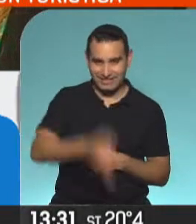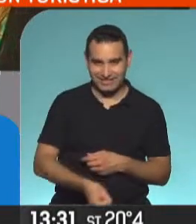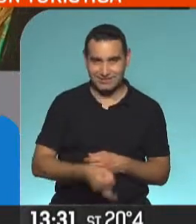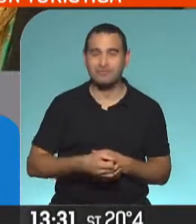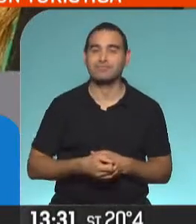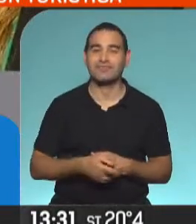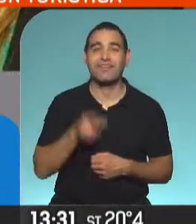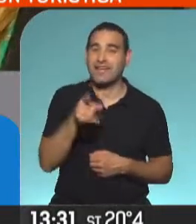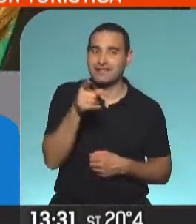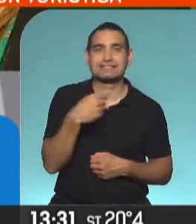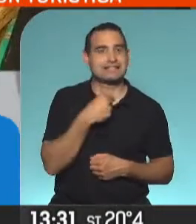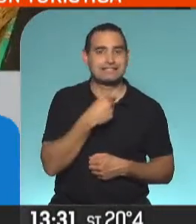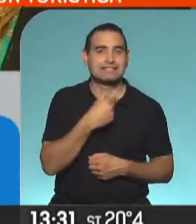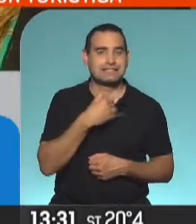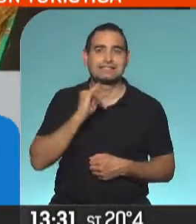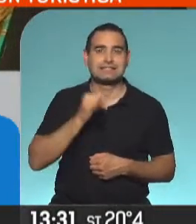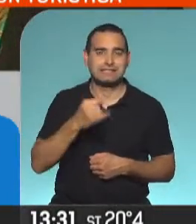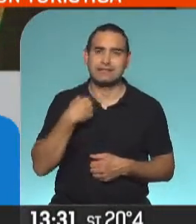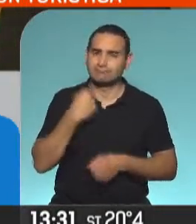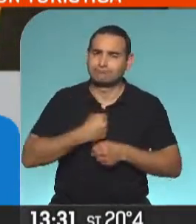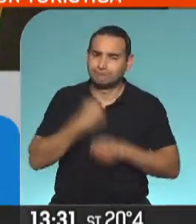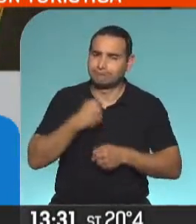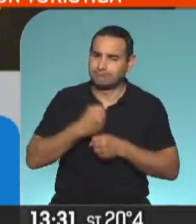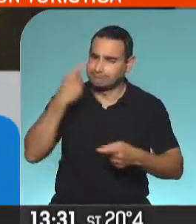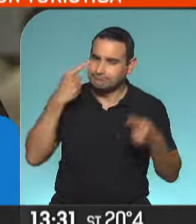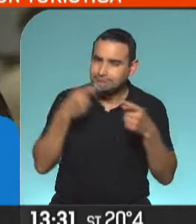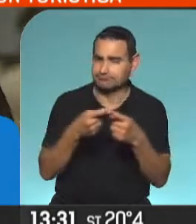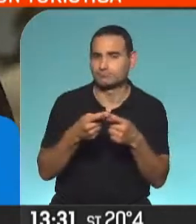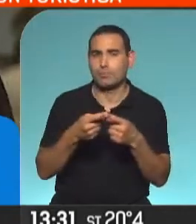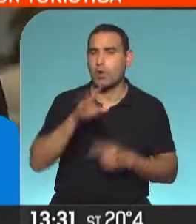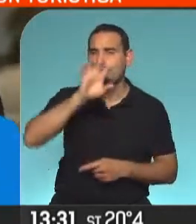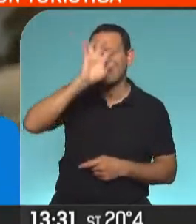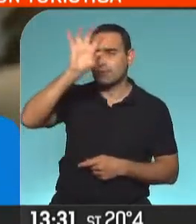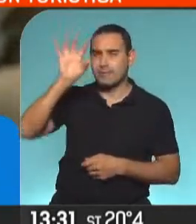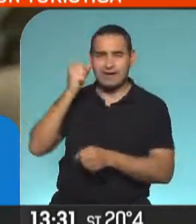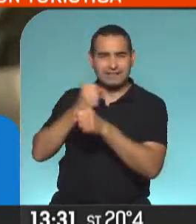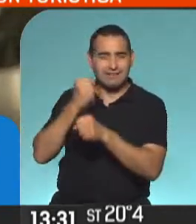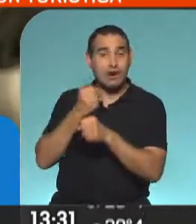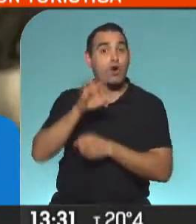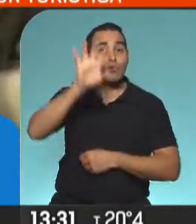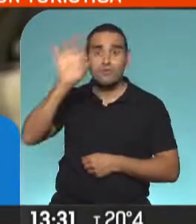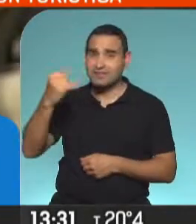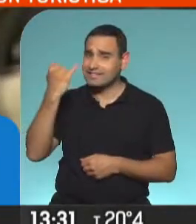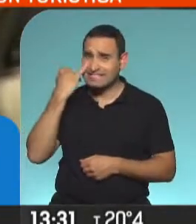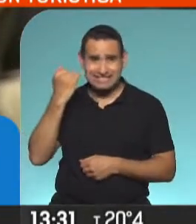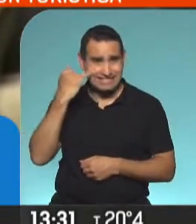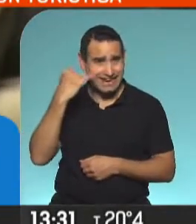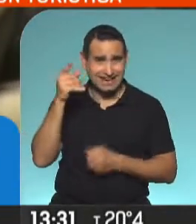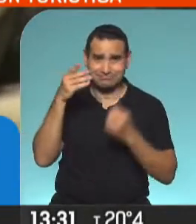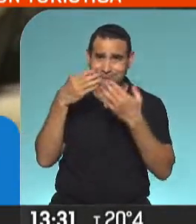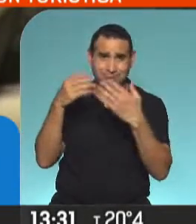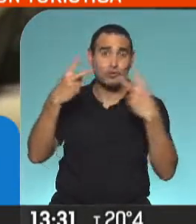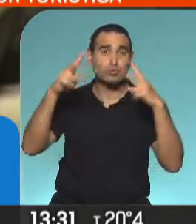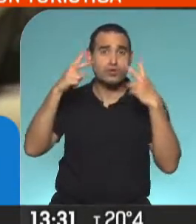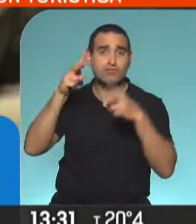el mayor de los deseos. Estamos trabajando fuertemente con todas las provincias. Muchas provincias ya reabrieron su